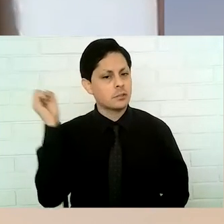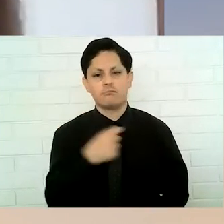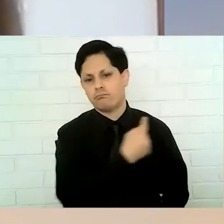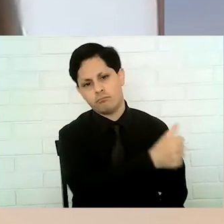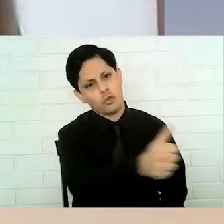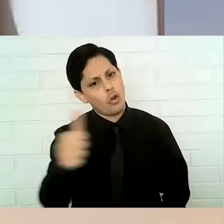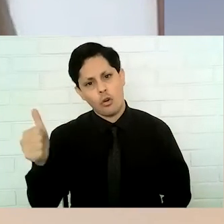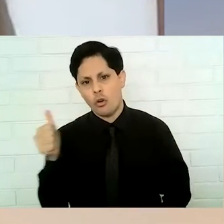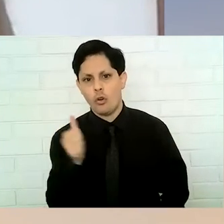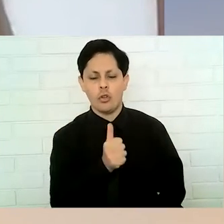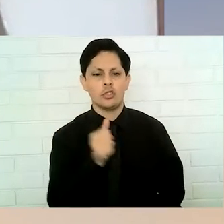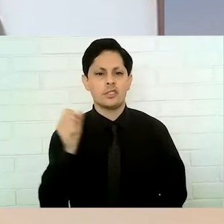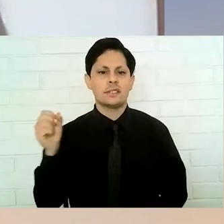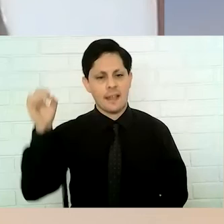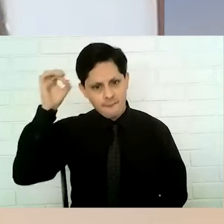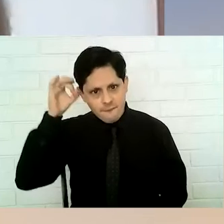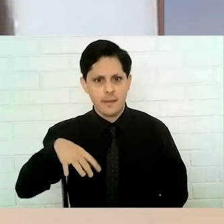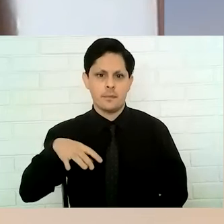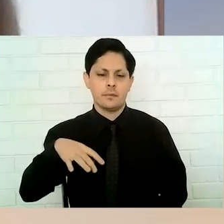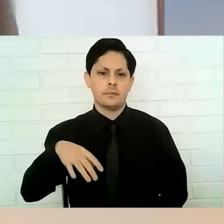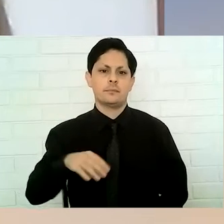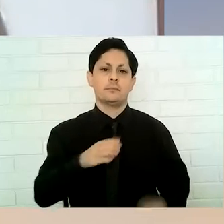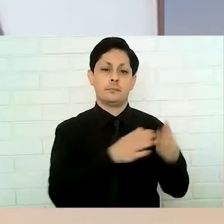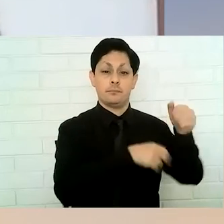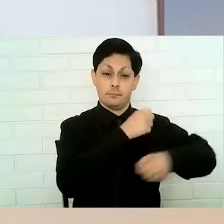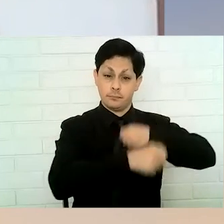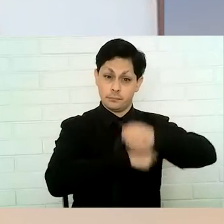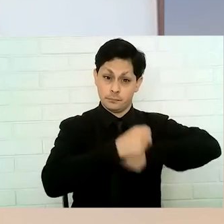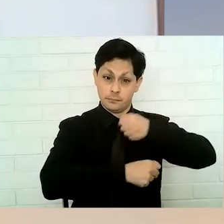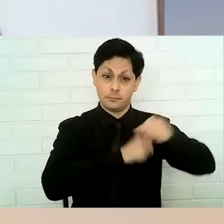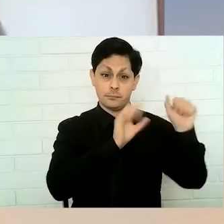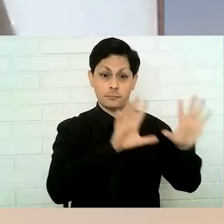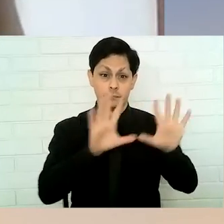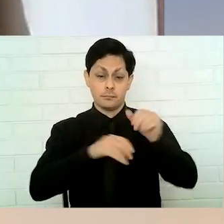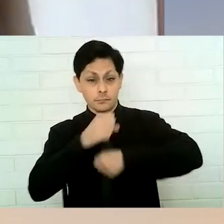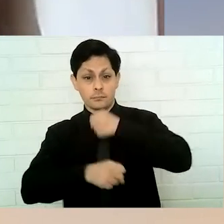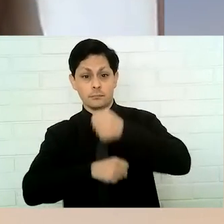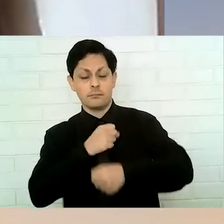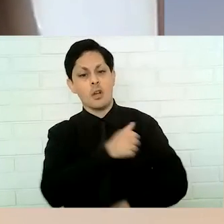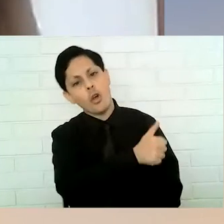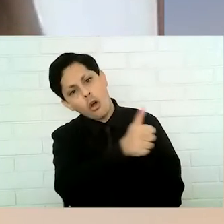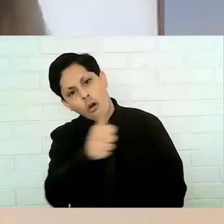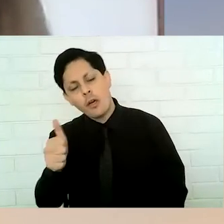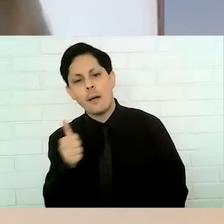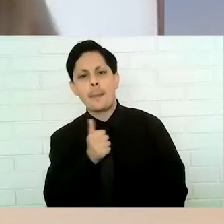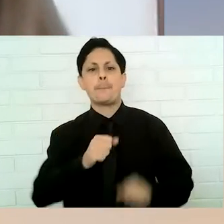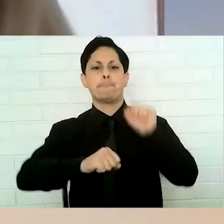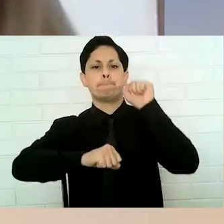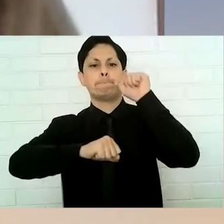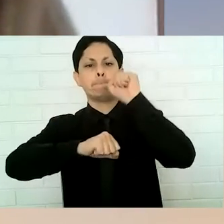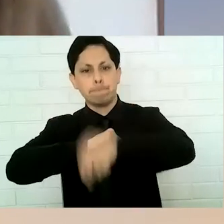que hace un par de décadas toda la formación docente ha aceptado